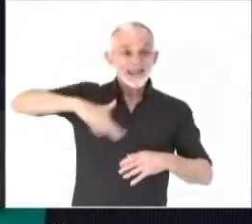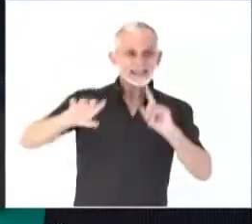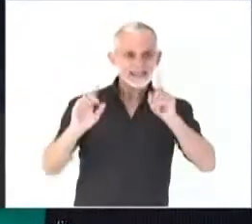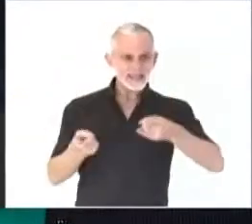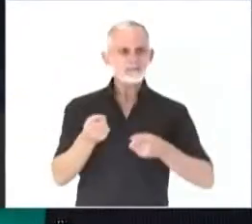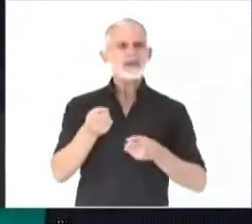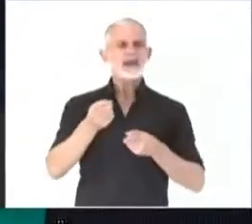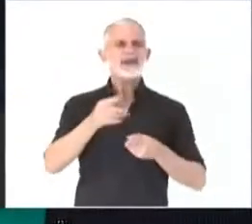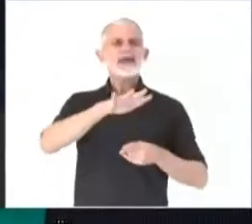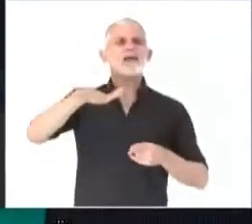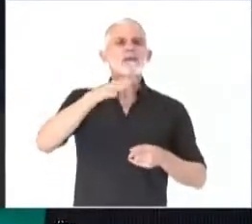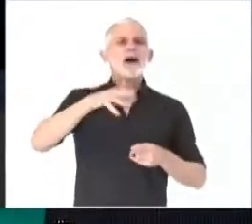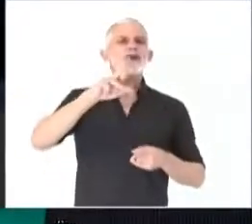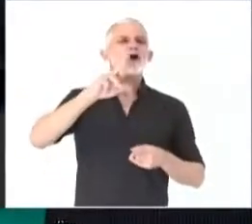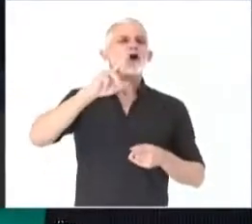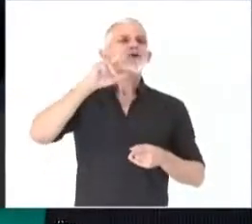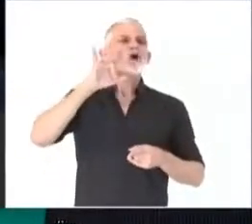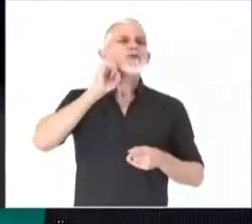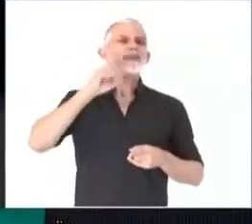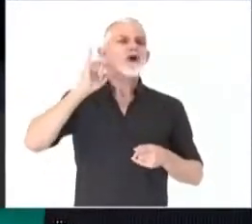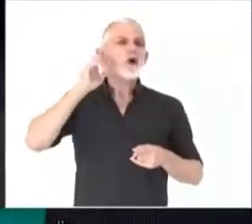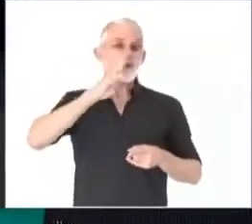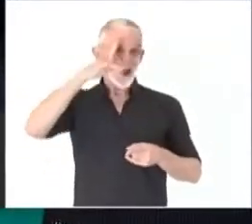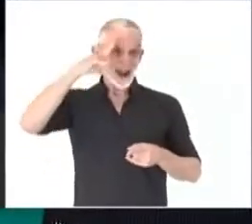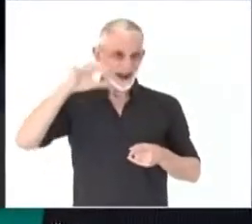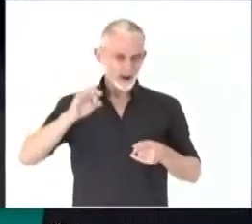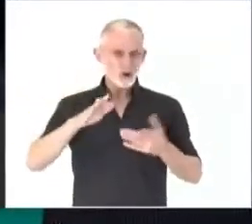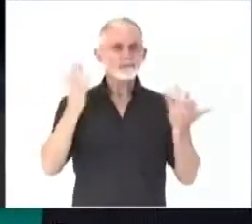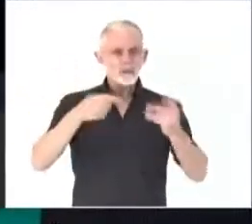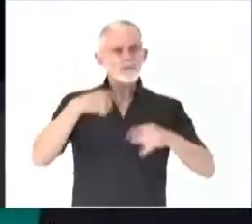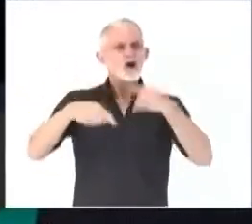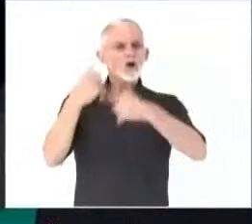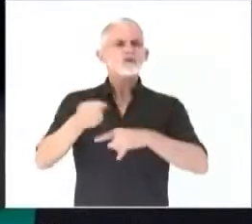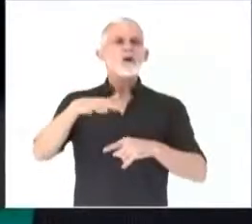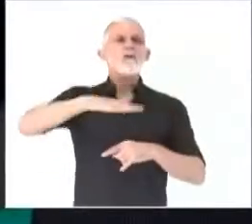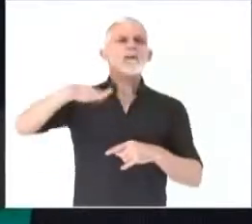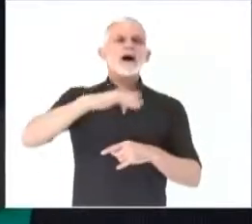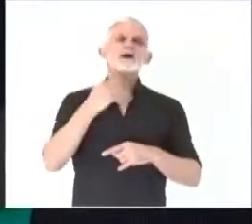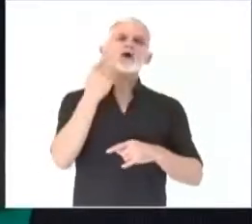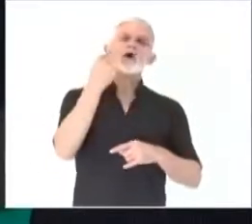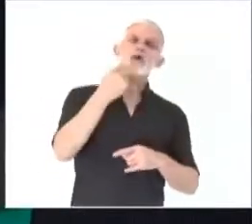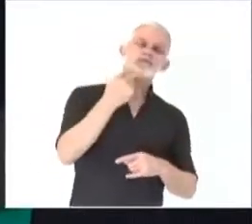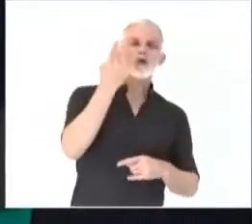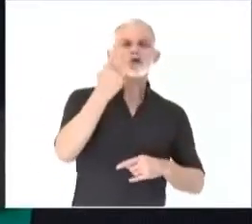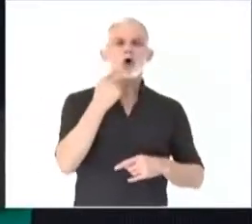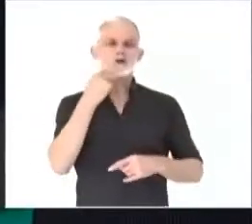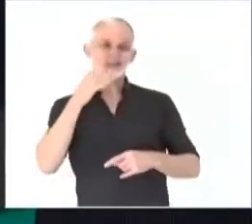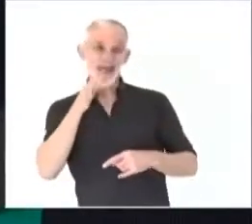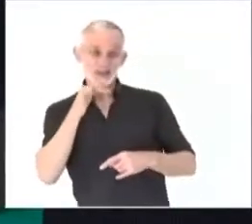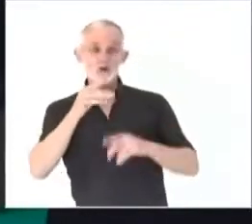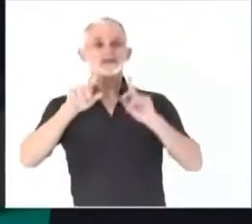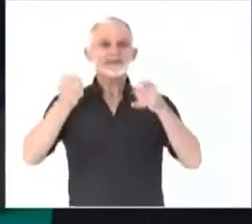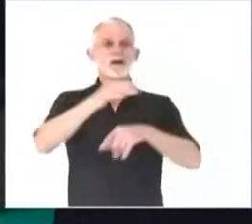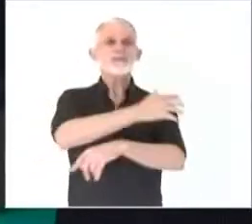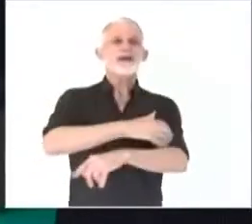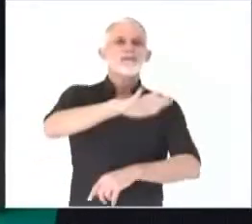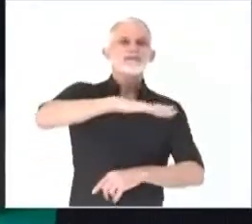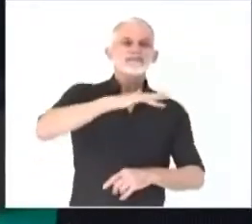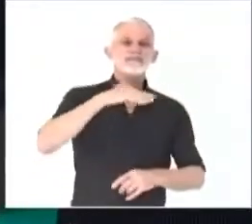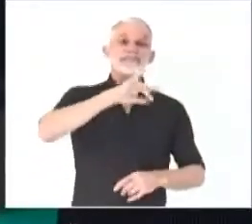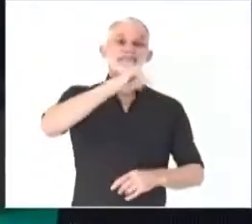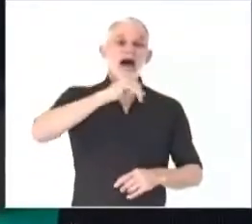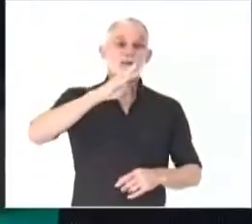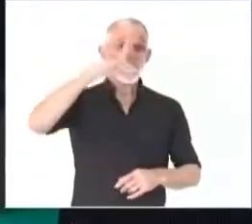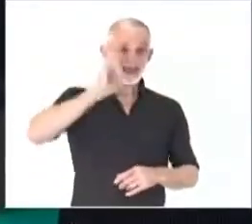bueno Y seguramente vamos a seguir con la con el barrio 1114 y la Zabaleta pero